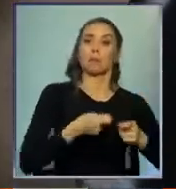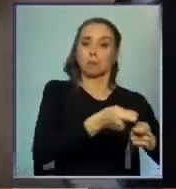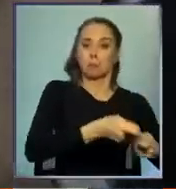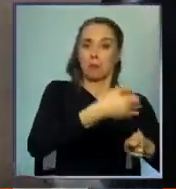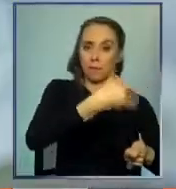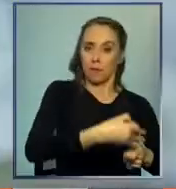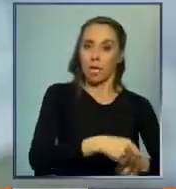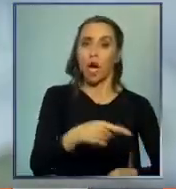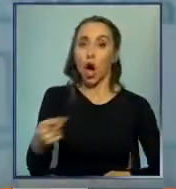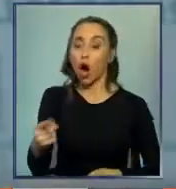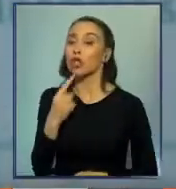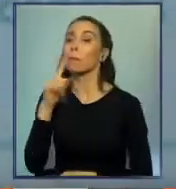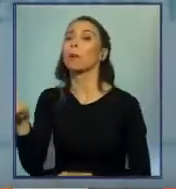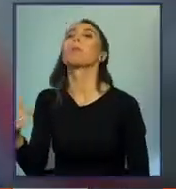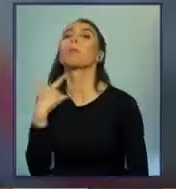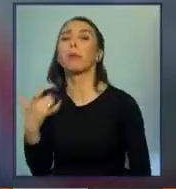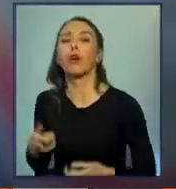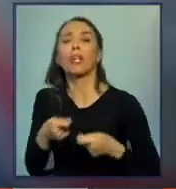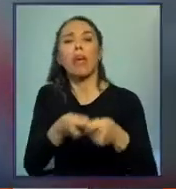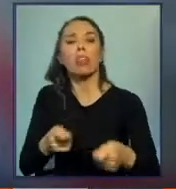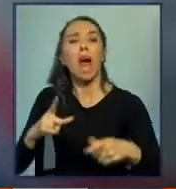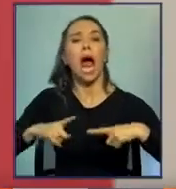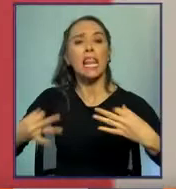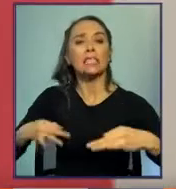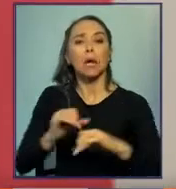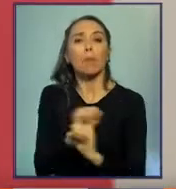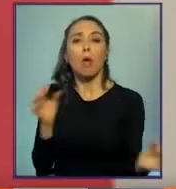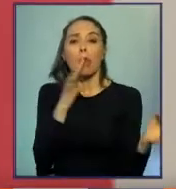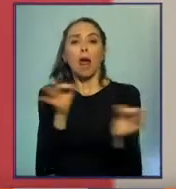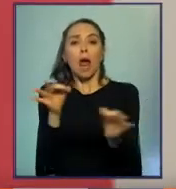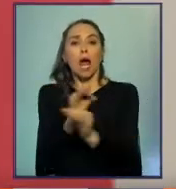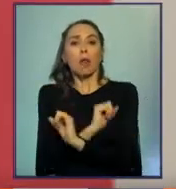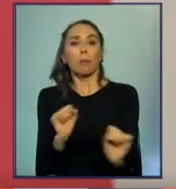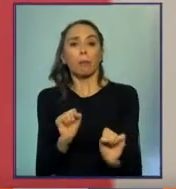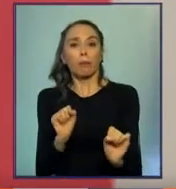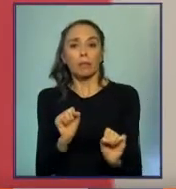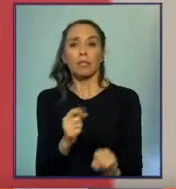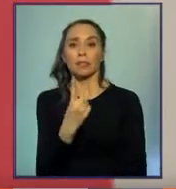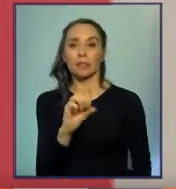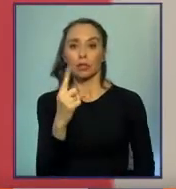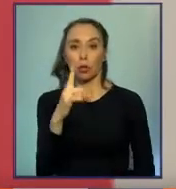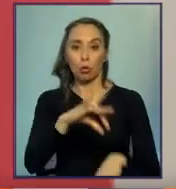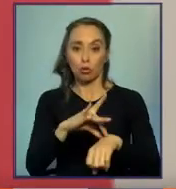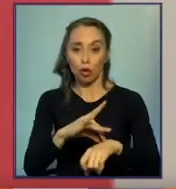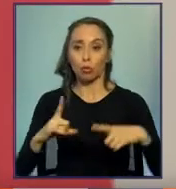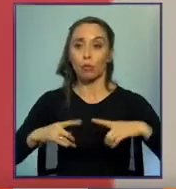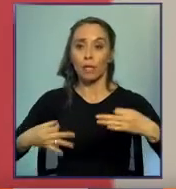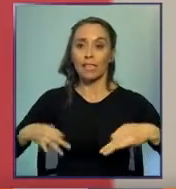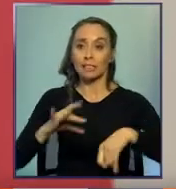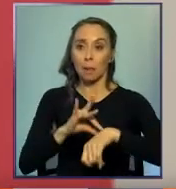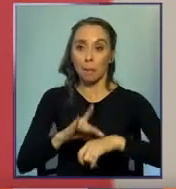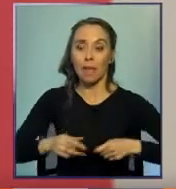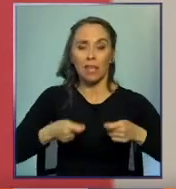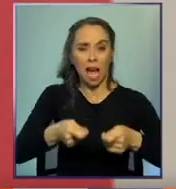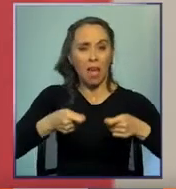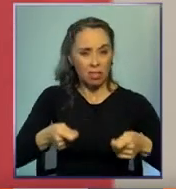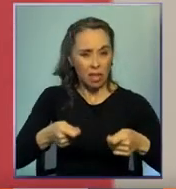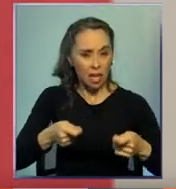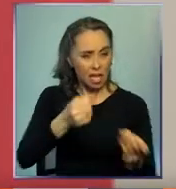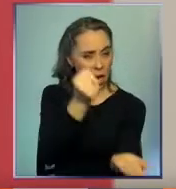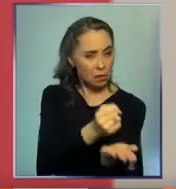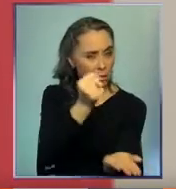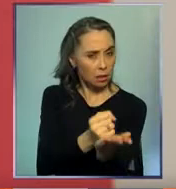logrado justificarlo. Hemos detectado que hay 101 médicos que están emitiendo licencias médicas que nos parecen que no tienen